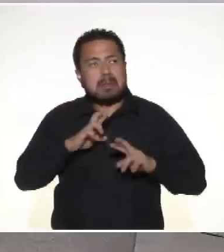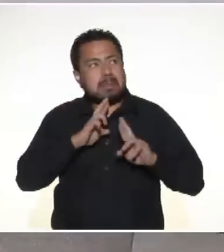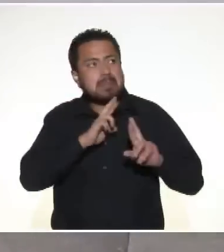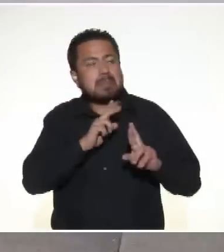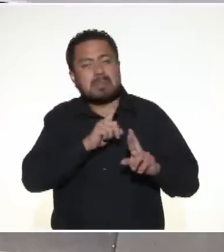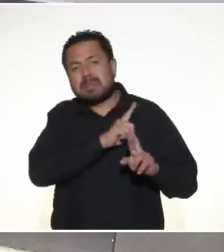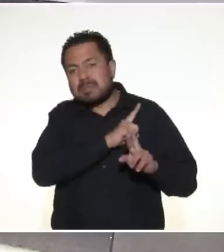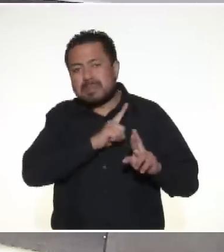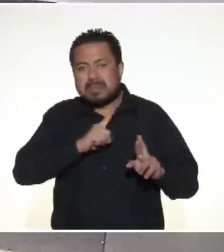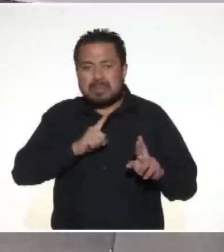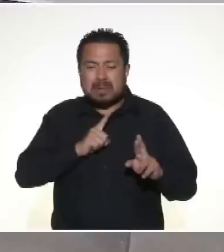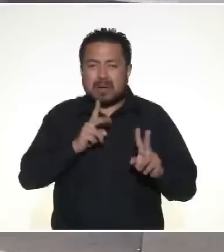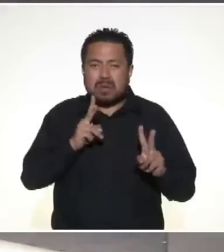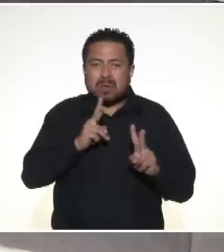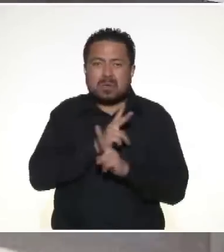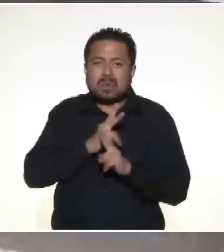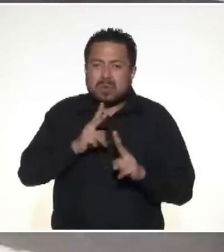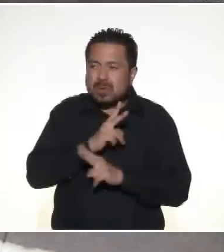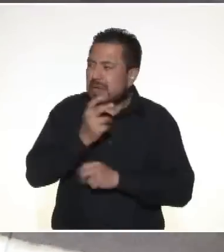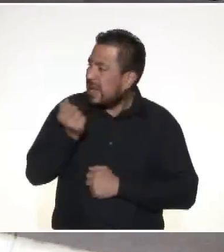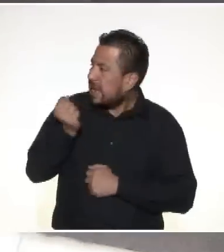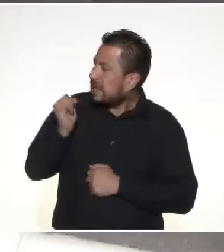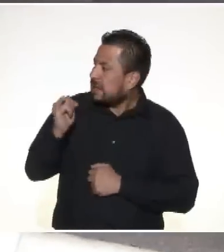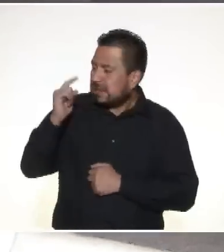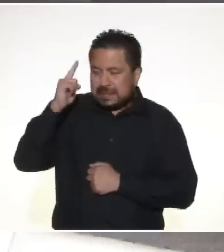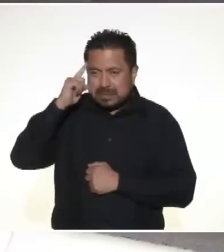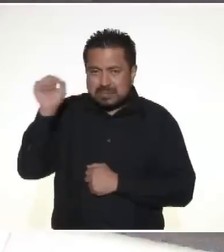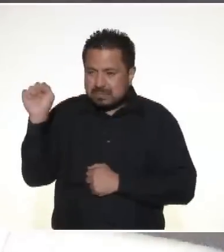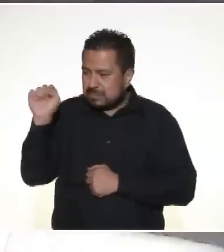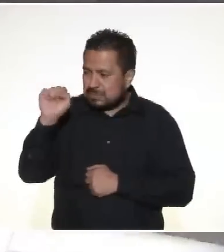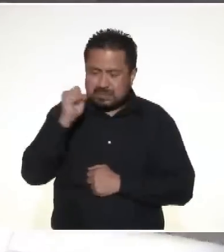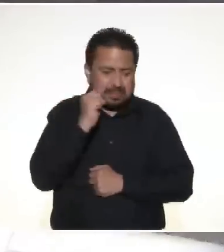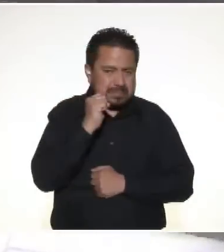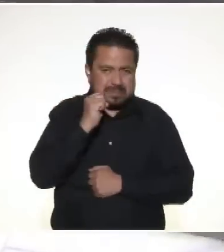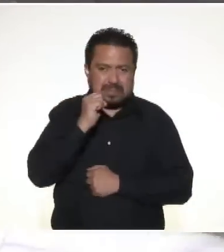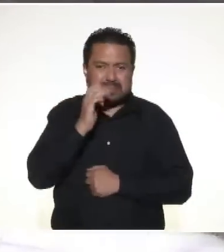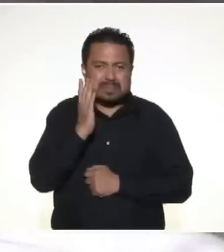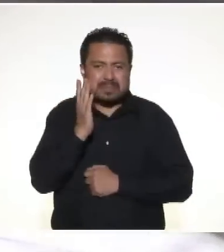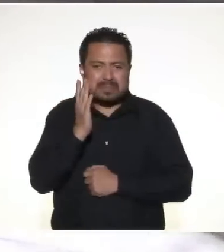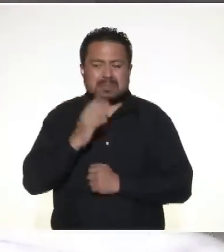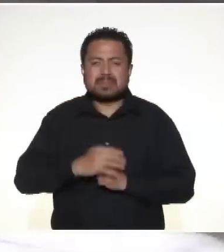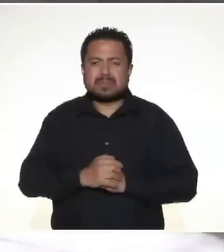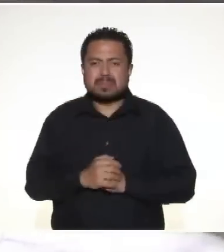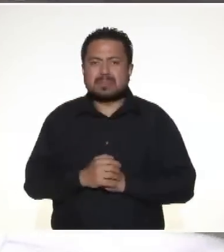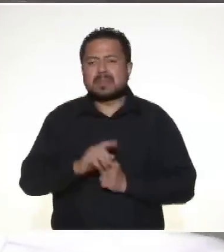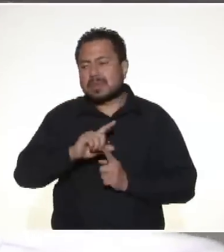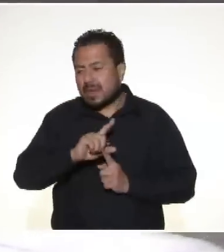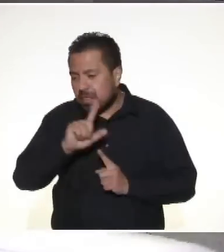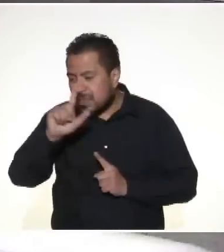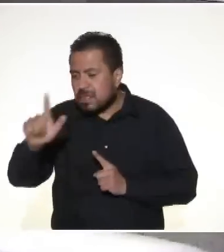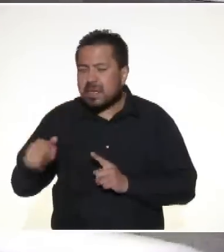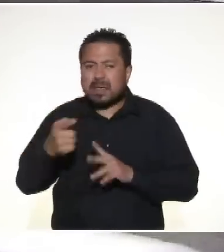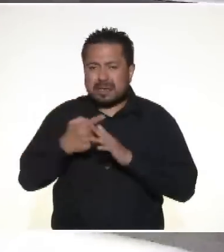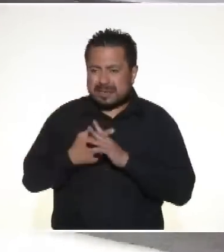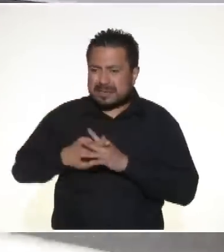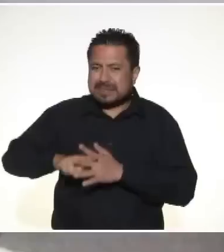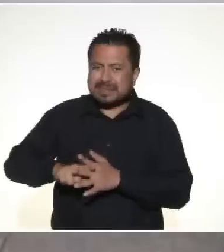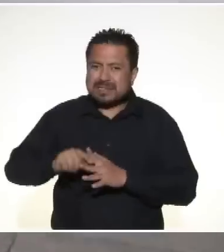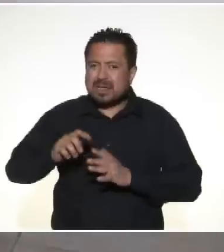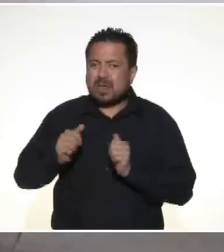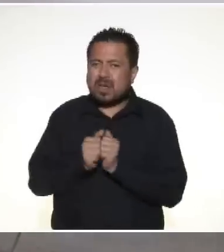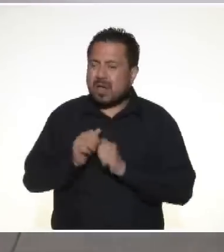que alinear su vía aérea de esta manera. Inclinamos la cabeza y elevamos el mentón. Posteriormente vamos a iniciar con las